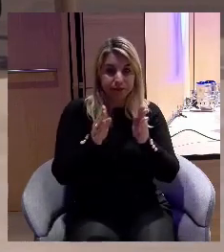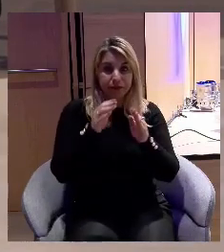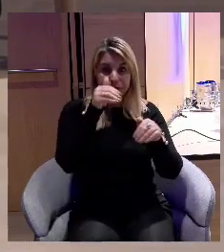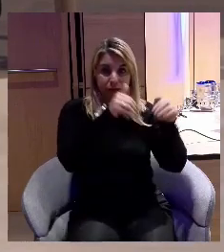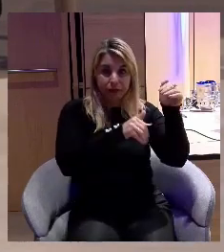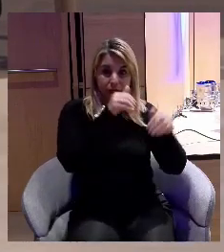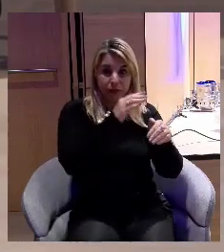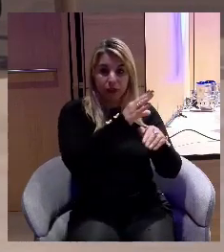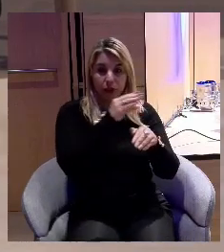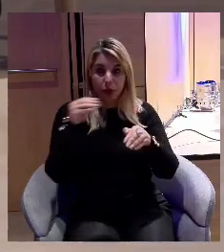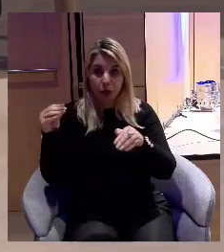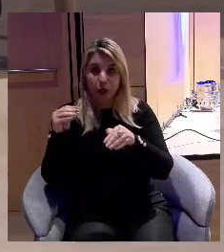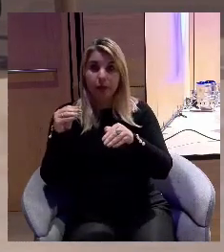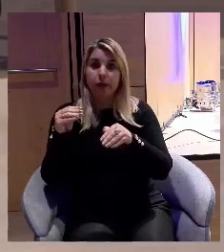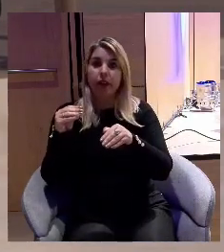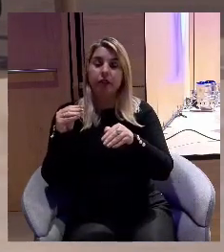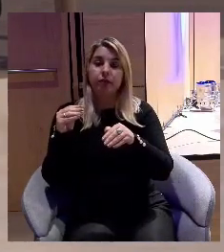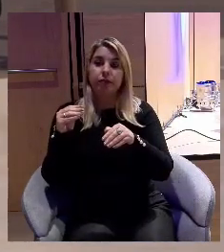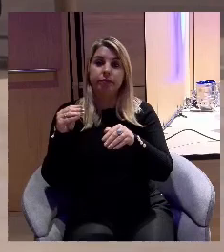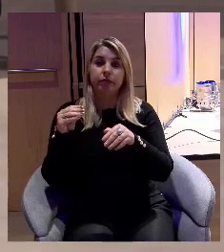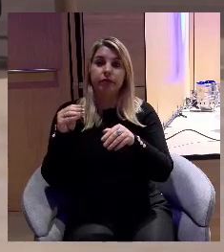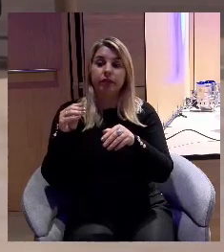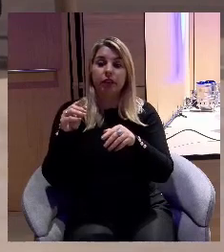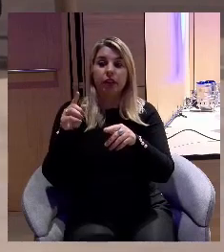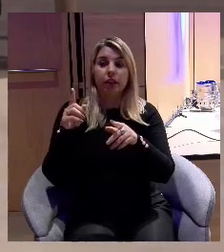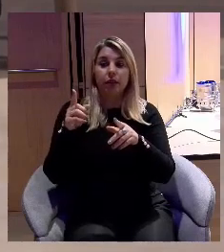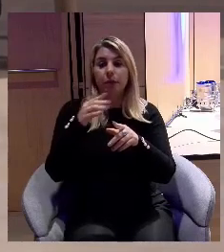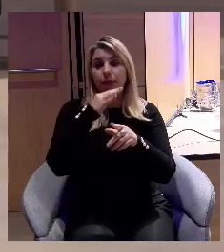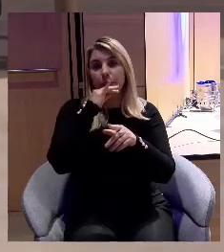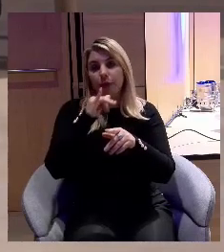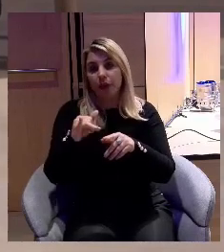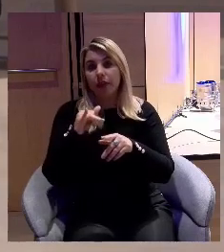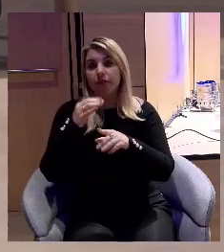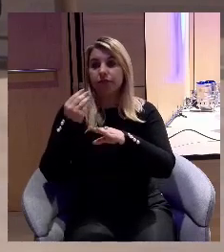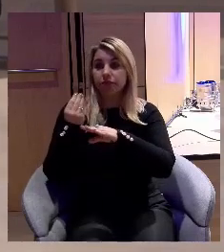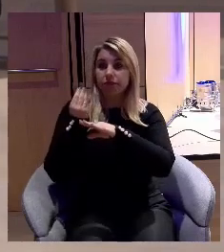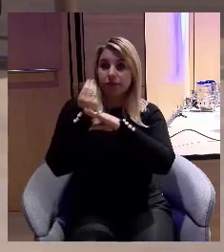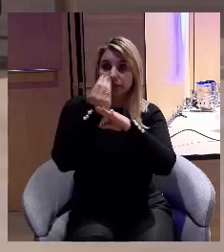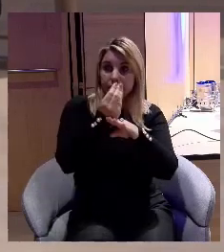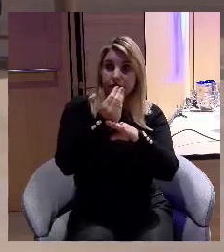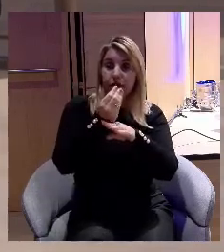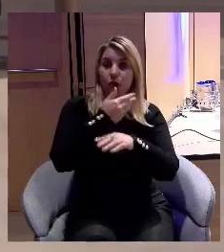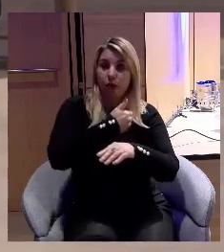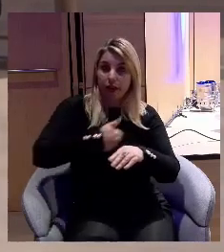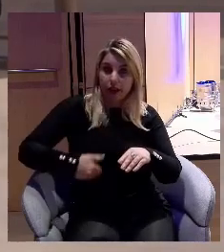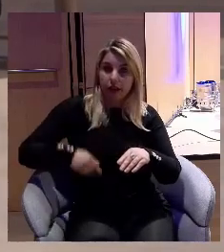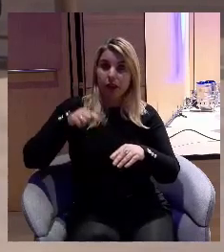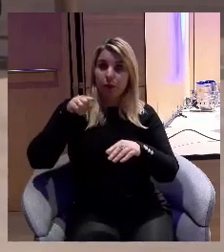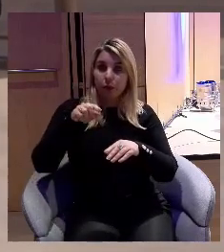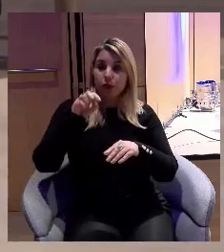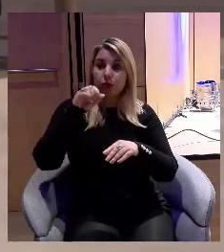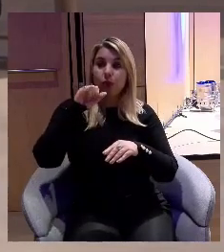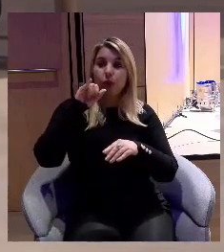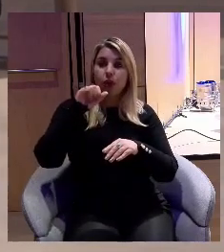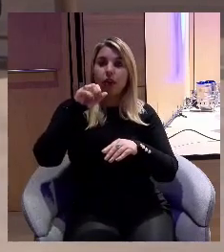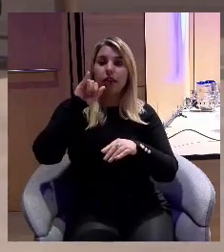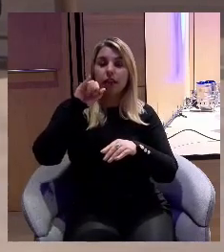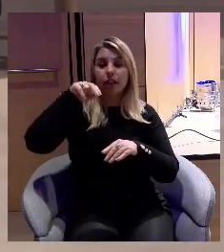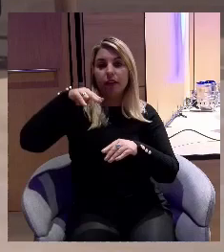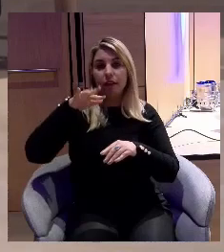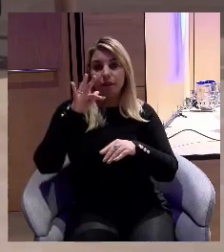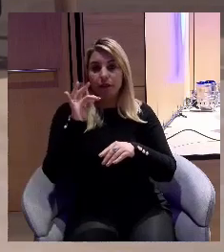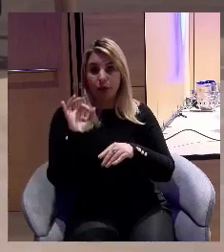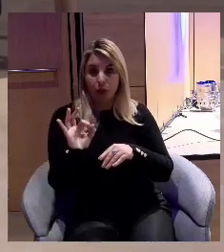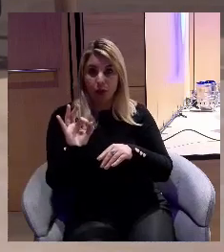de poder compartir, pasar la antorcha y decir, bueno, te doy gobernantes.info que te toca a vos le haces mejoras, se lo pasás a ella